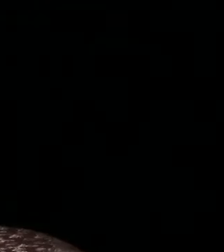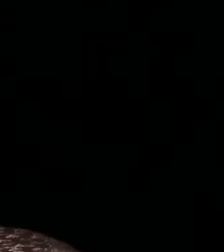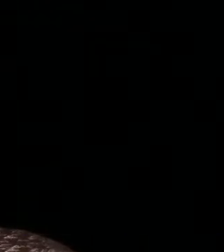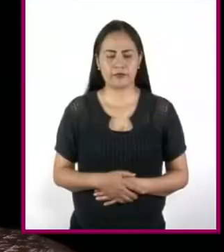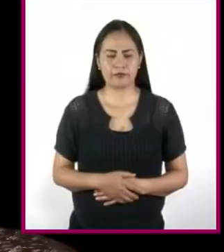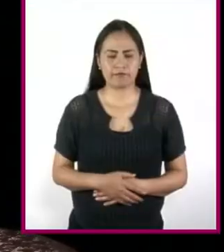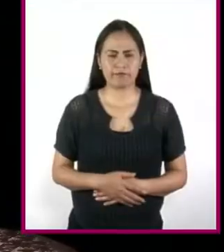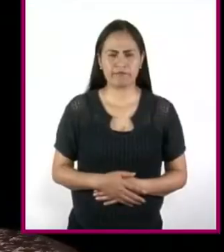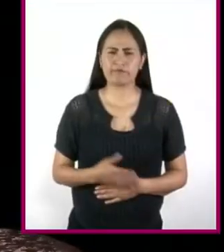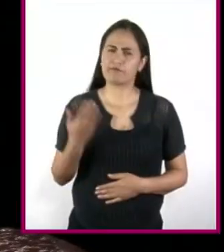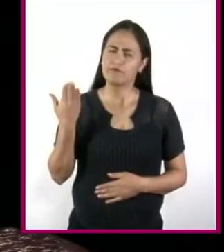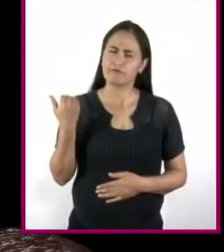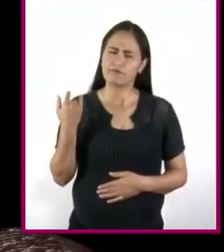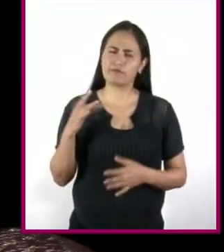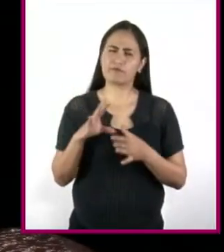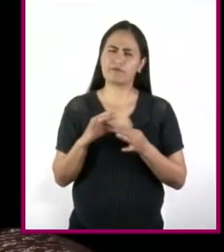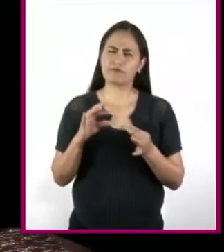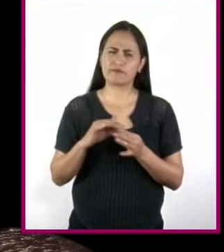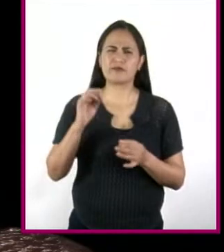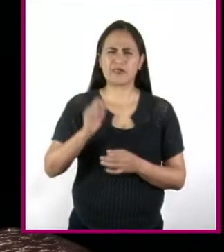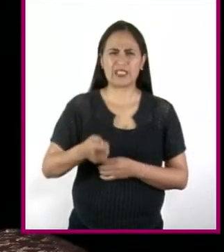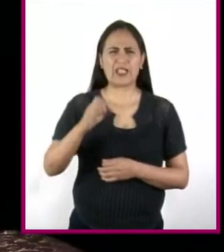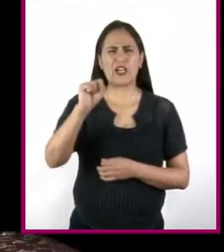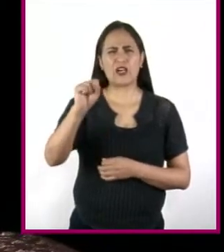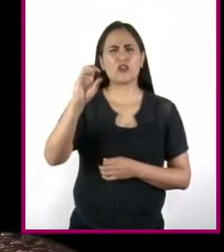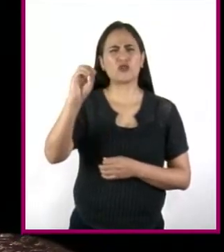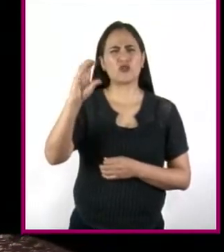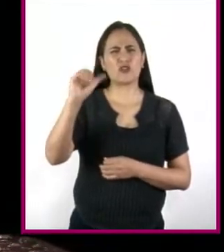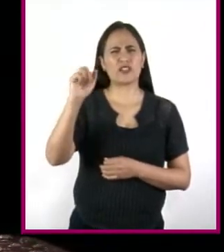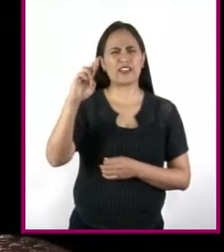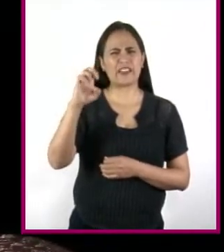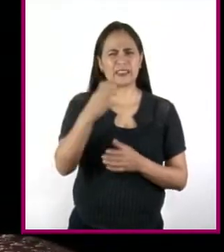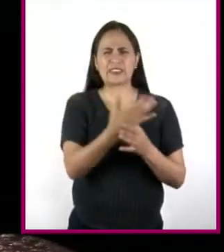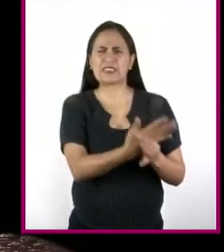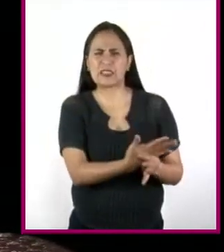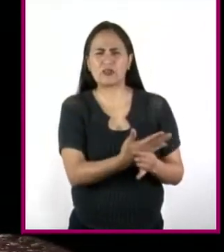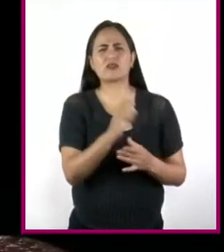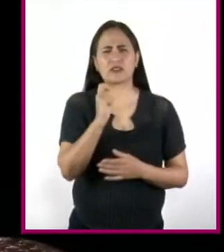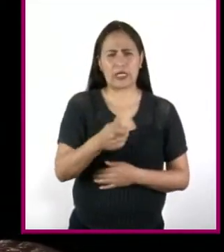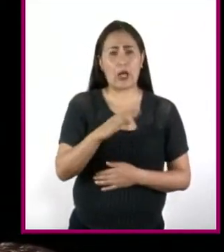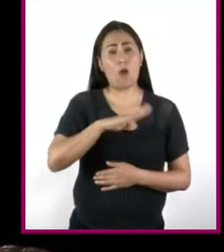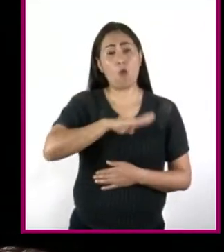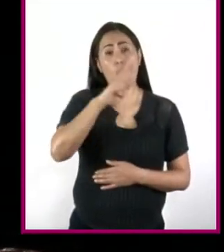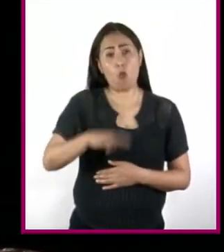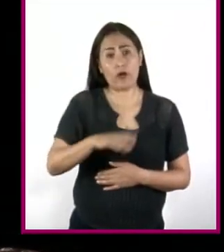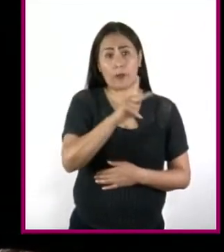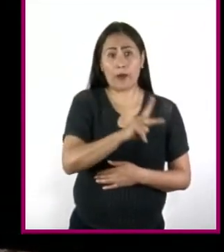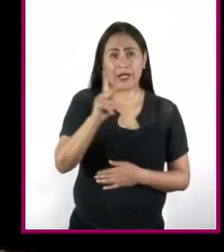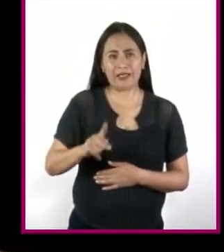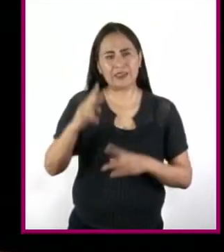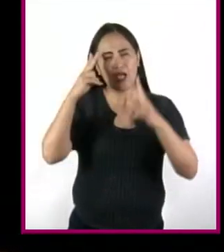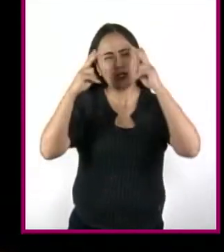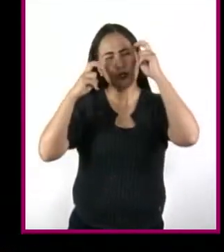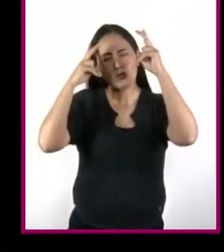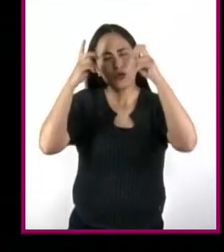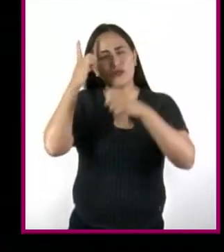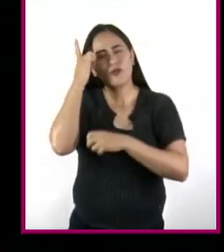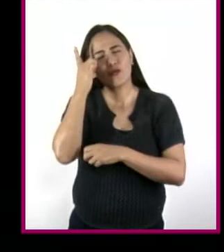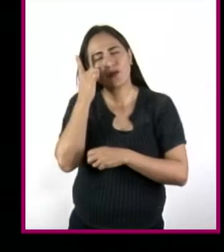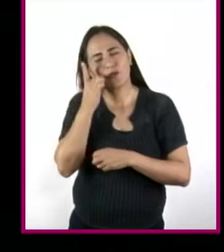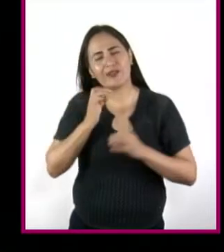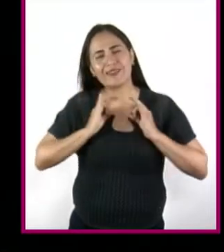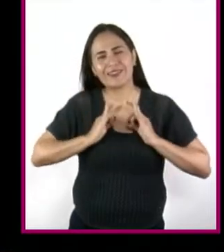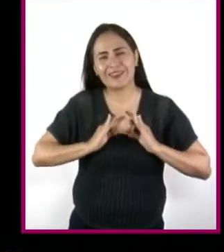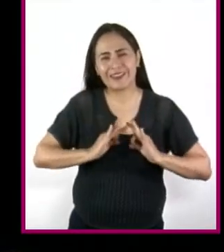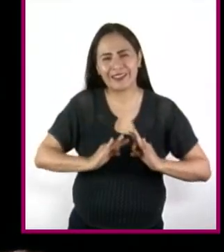En pocas palabras, lo que dice aquí Sócrates es que o bien la muerte es un sueño placentero y relajante, o bien